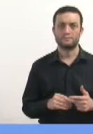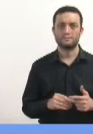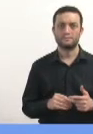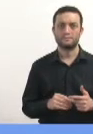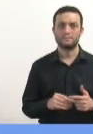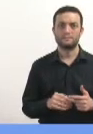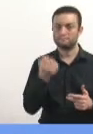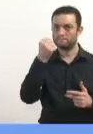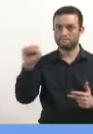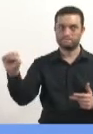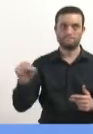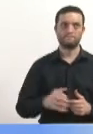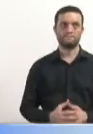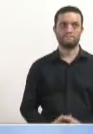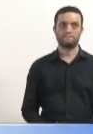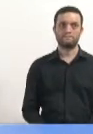ausente